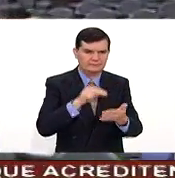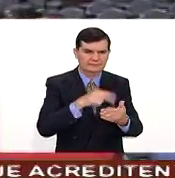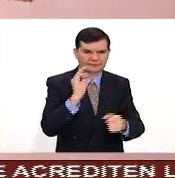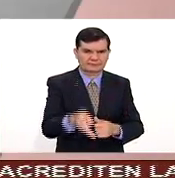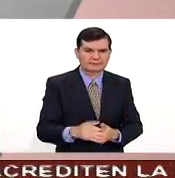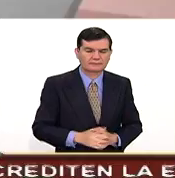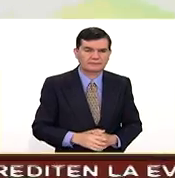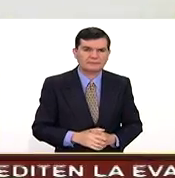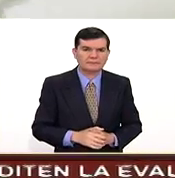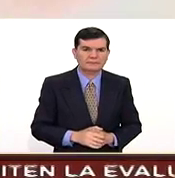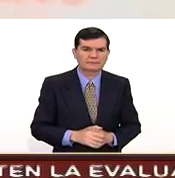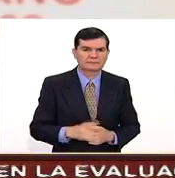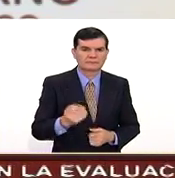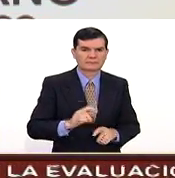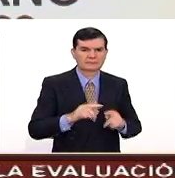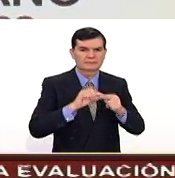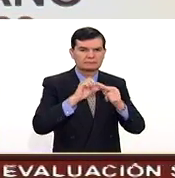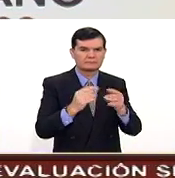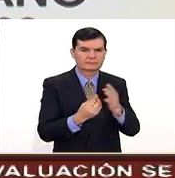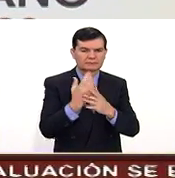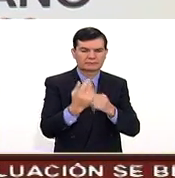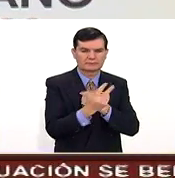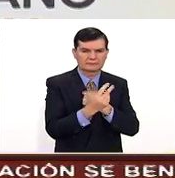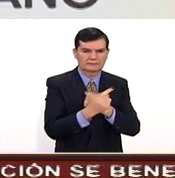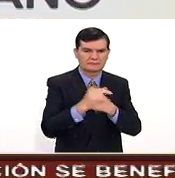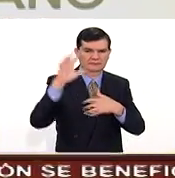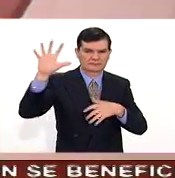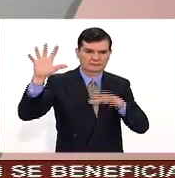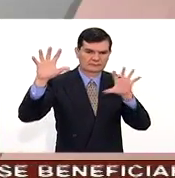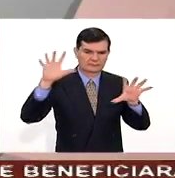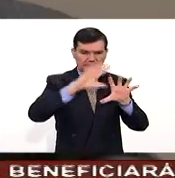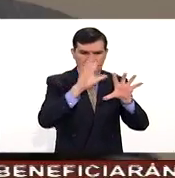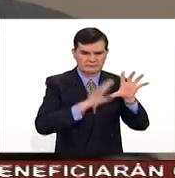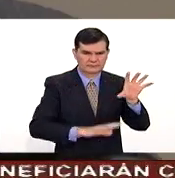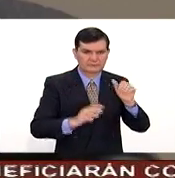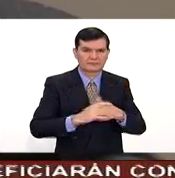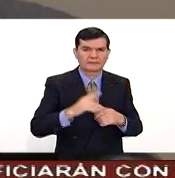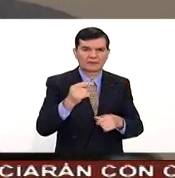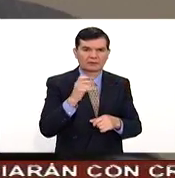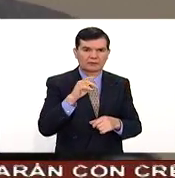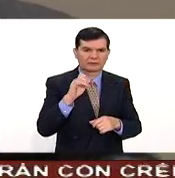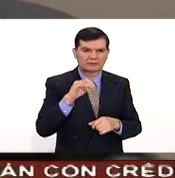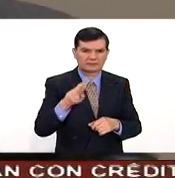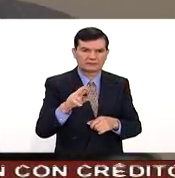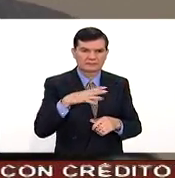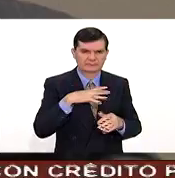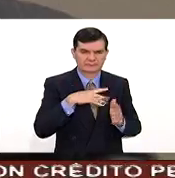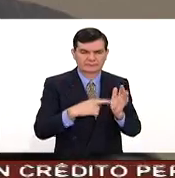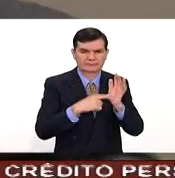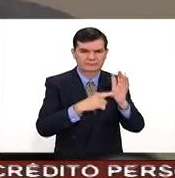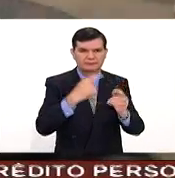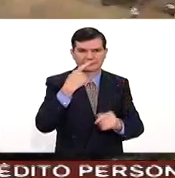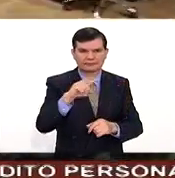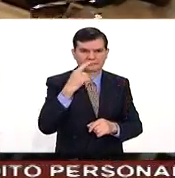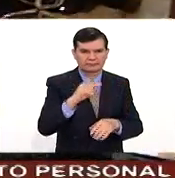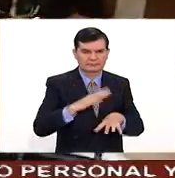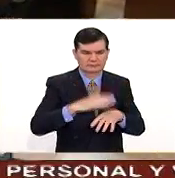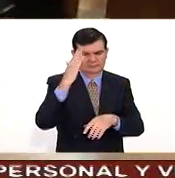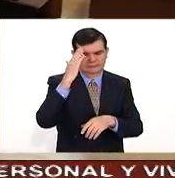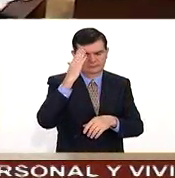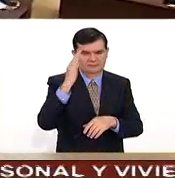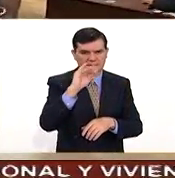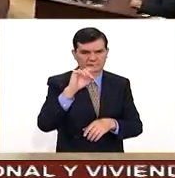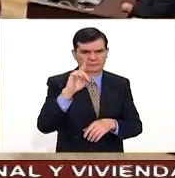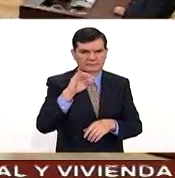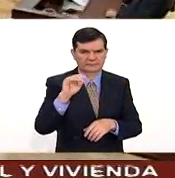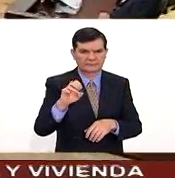ratificación. Presenta nuevo canal iberoamericano. Arturo Escobar presentará denuncia contra el titular de la FEPA